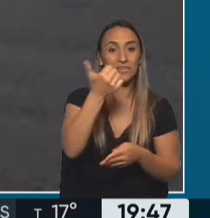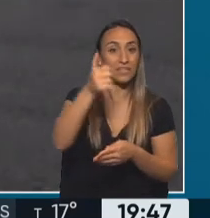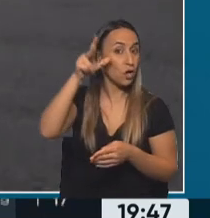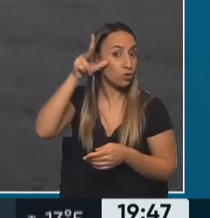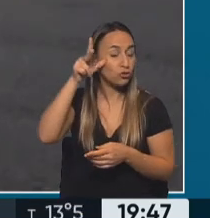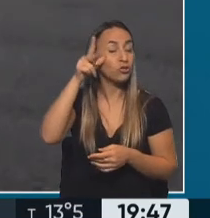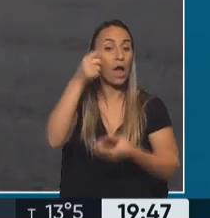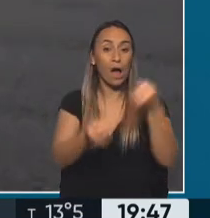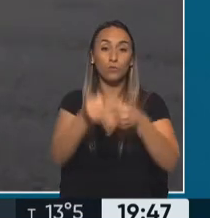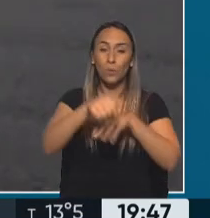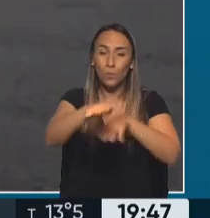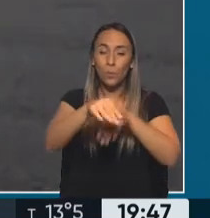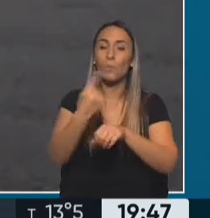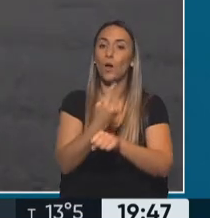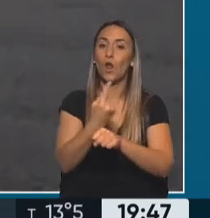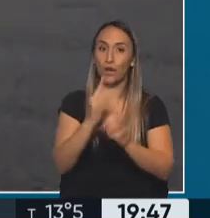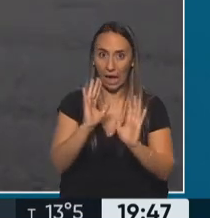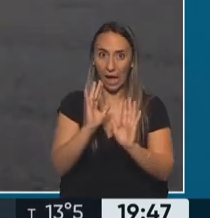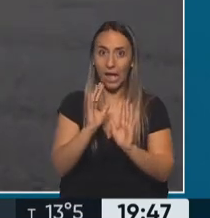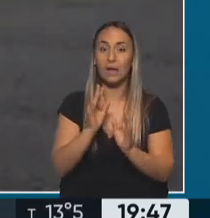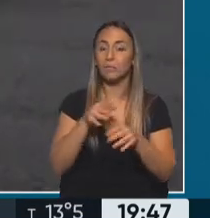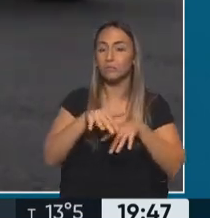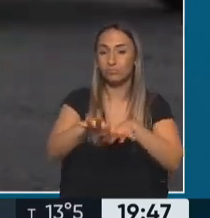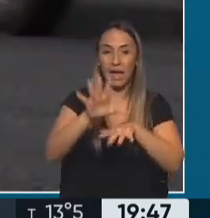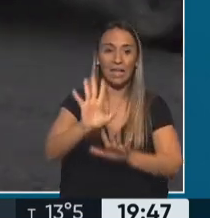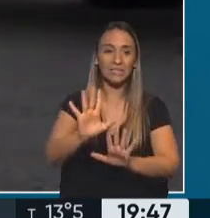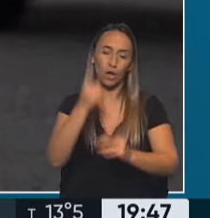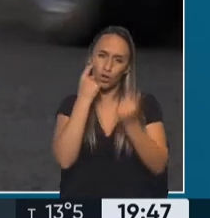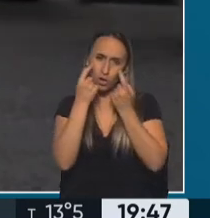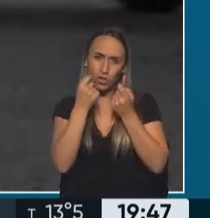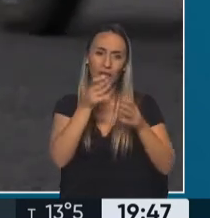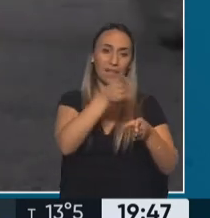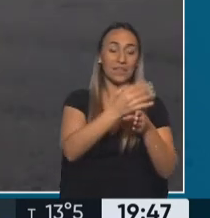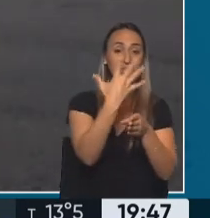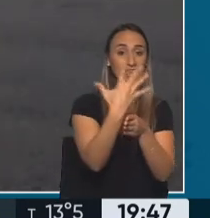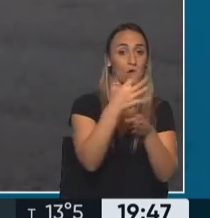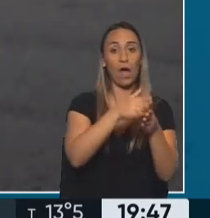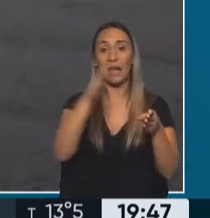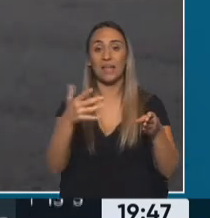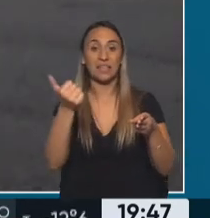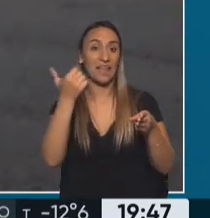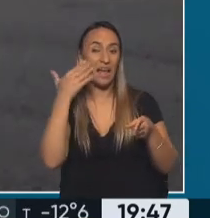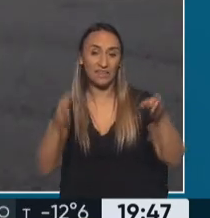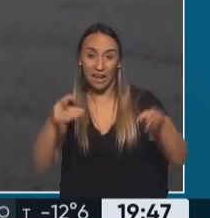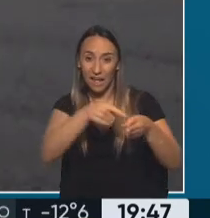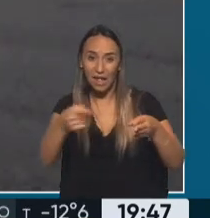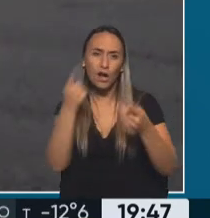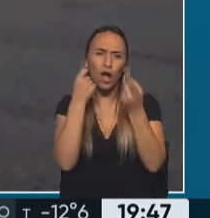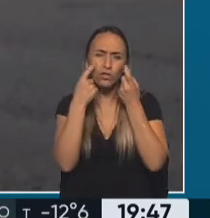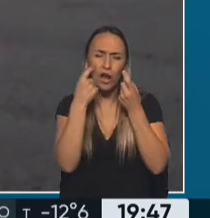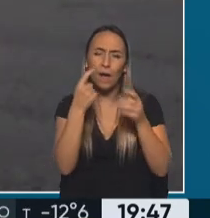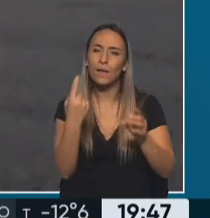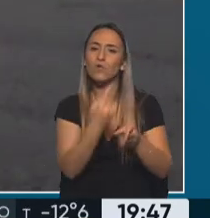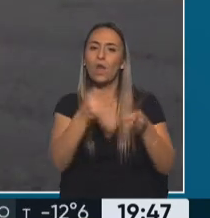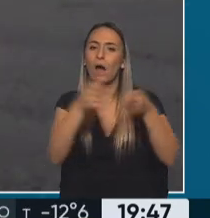vehículos por hora este es un monitoreo como decíamos entre las 17 a 18 horas como